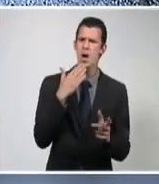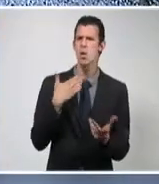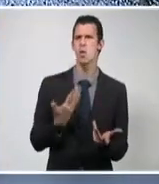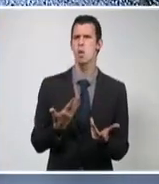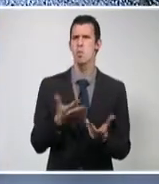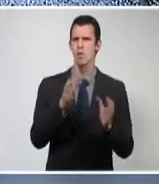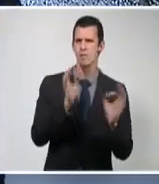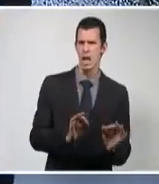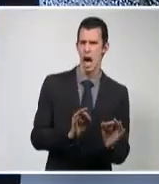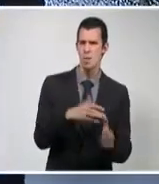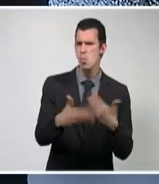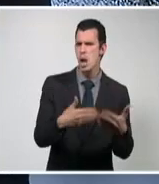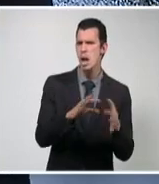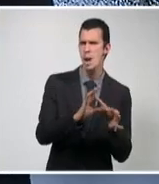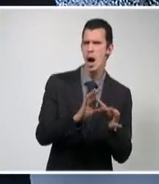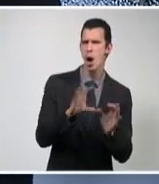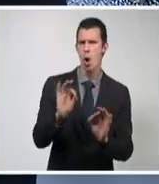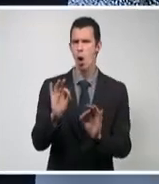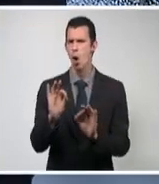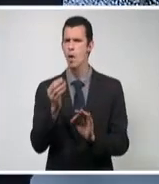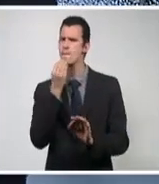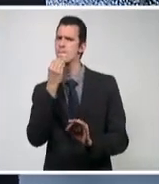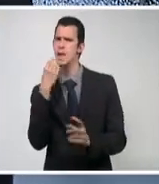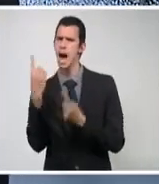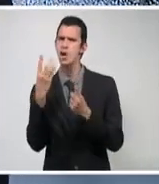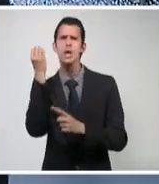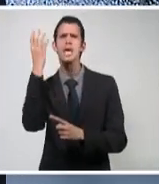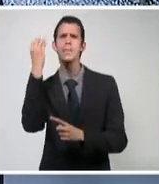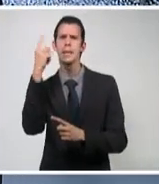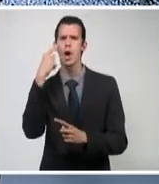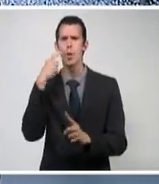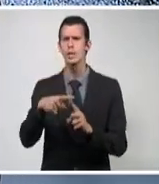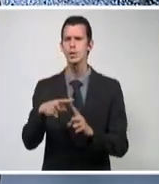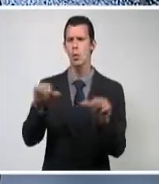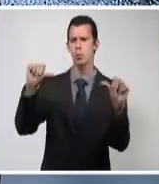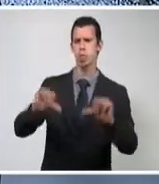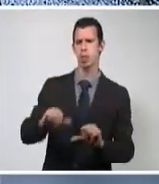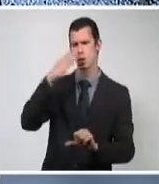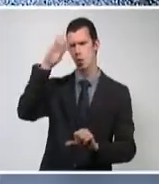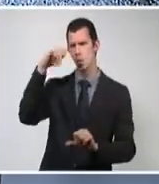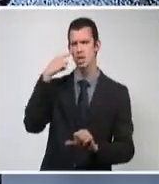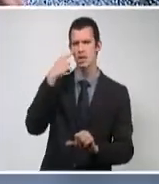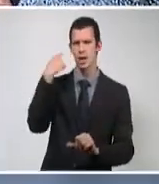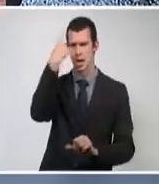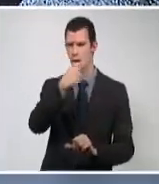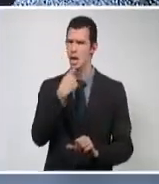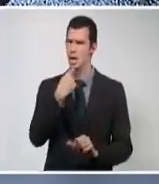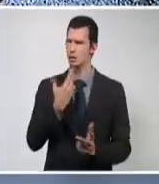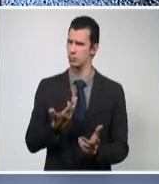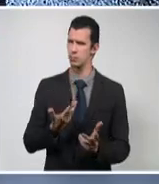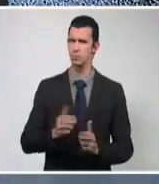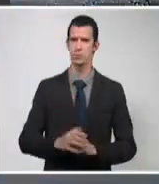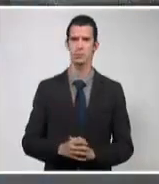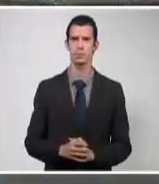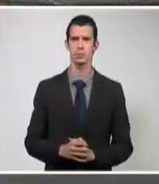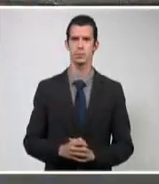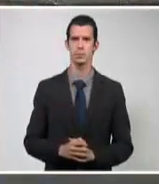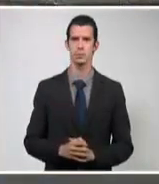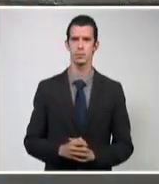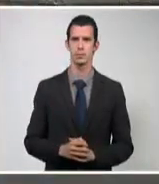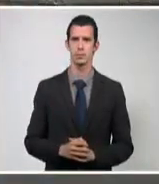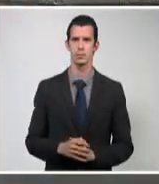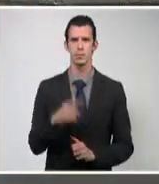desvirtuando, aquí ven ustedes, el reclamo legítimo de un grupo de jóvenes artistas sin más pretensiones, sin más